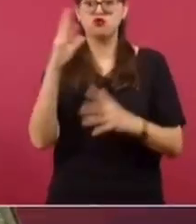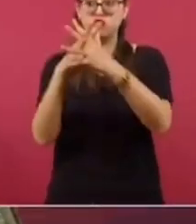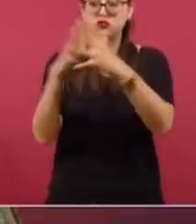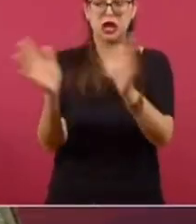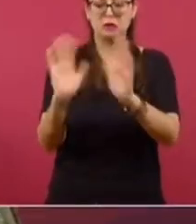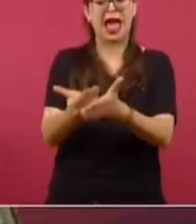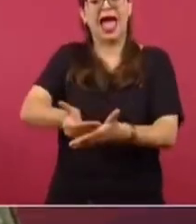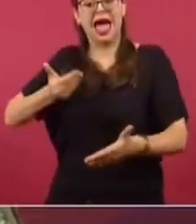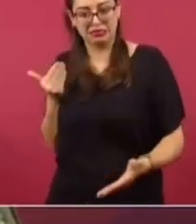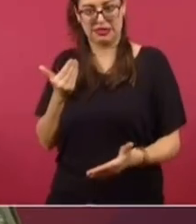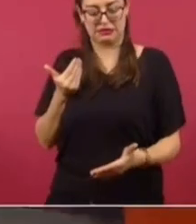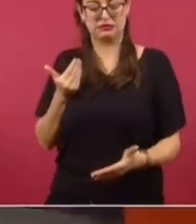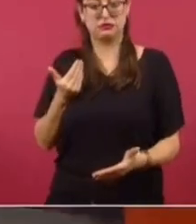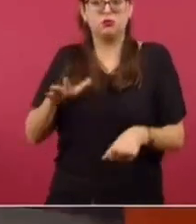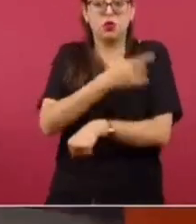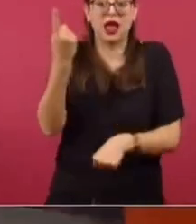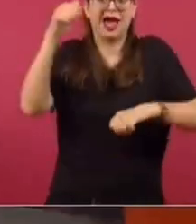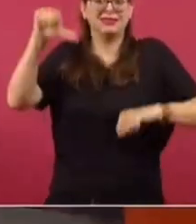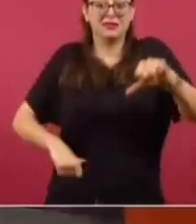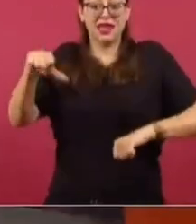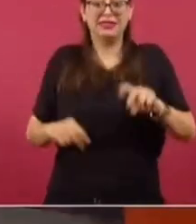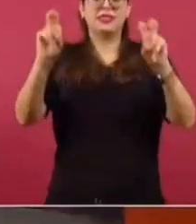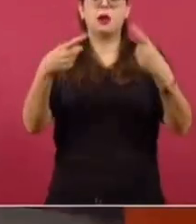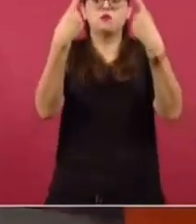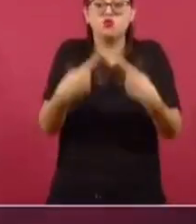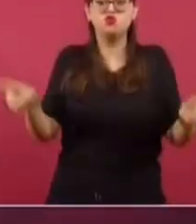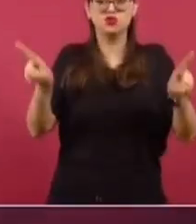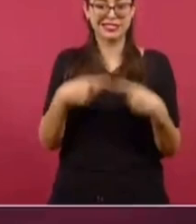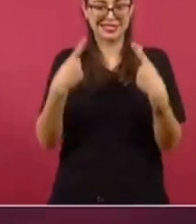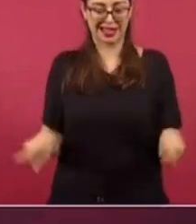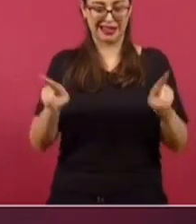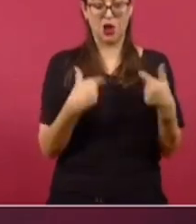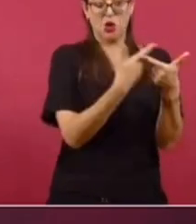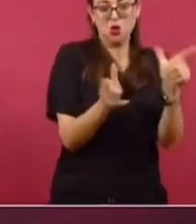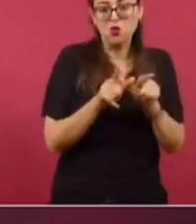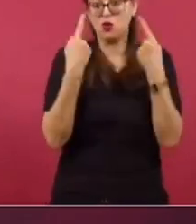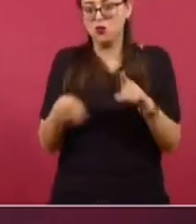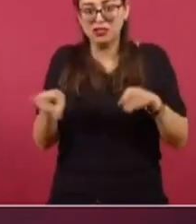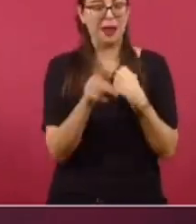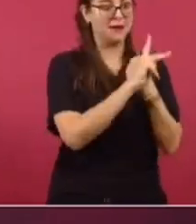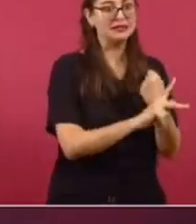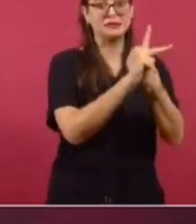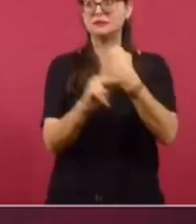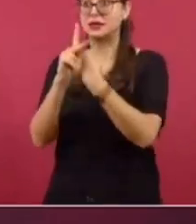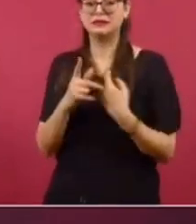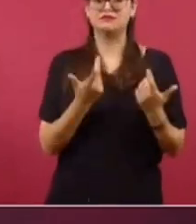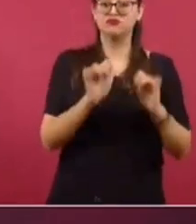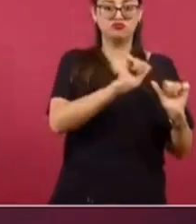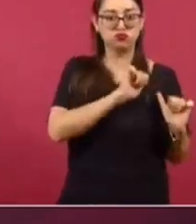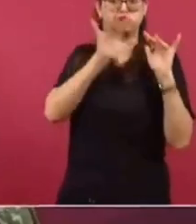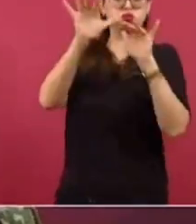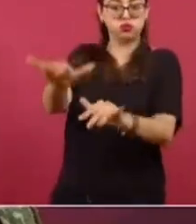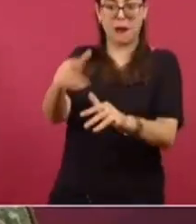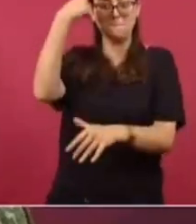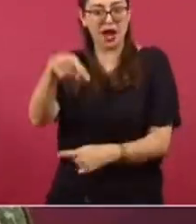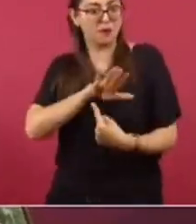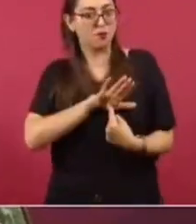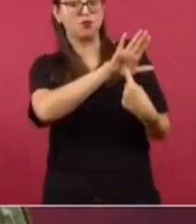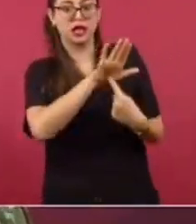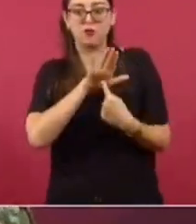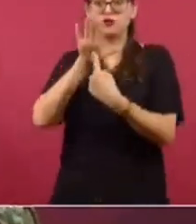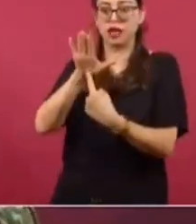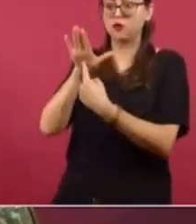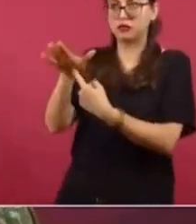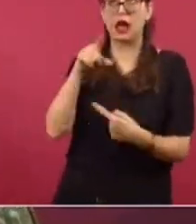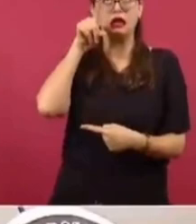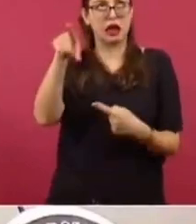música, porque hay un mecanismo dentro de esto que les menciono, en donde hay eventos musicales, eventos de bandas de música. Fue